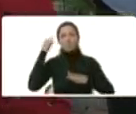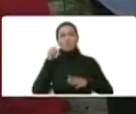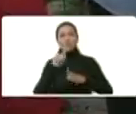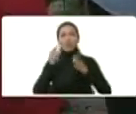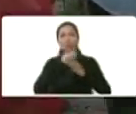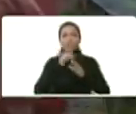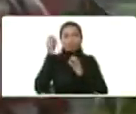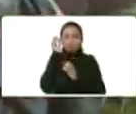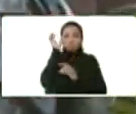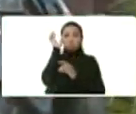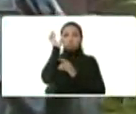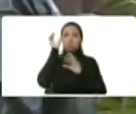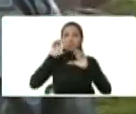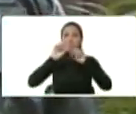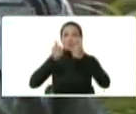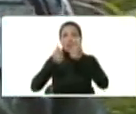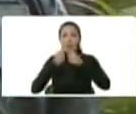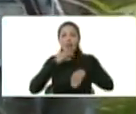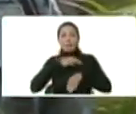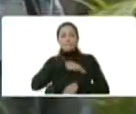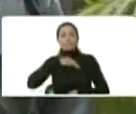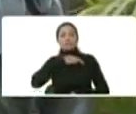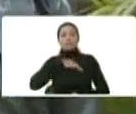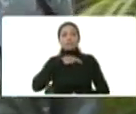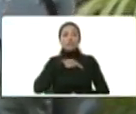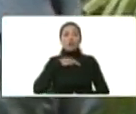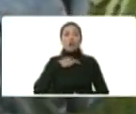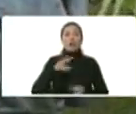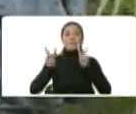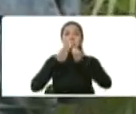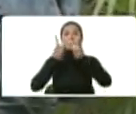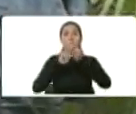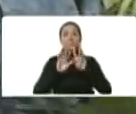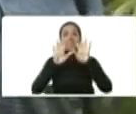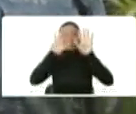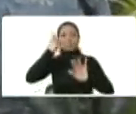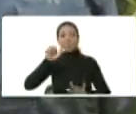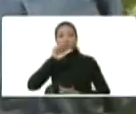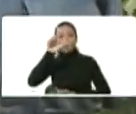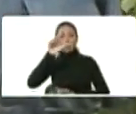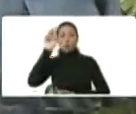se nos ocurrió lanzar la gran misión Vivienda Venezuela, 10 de